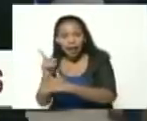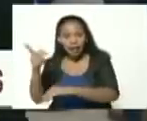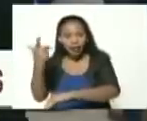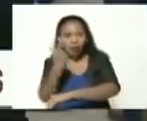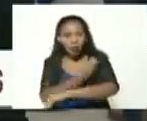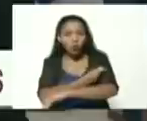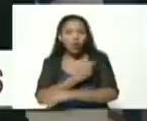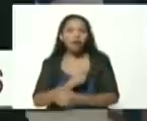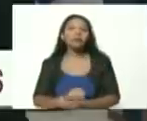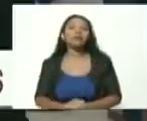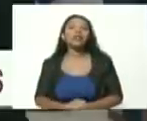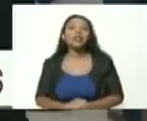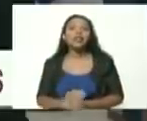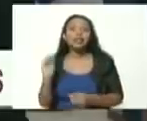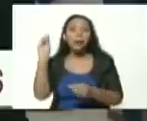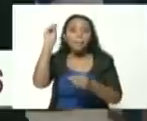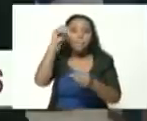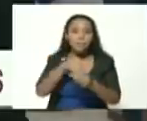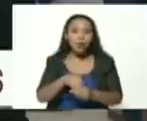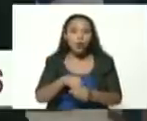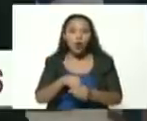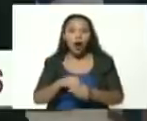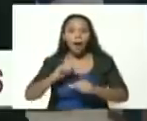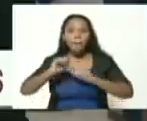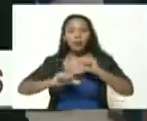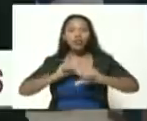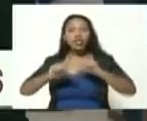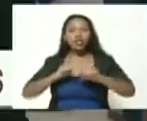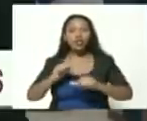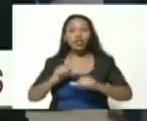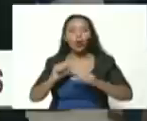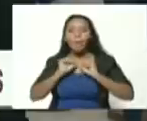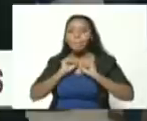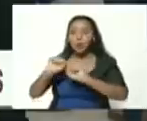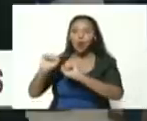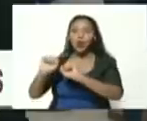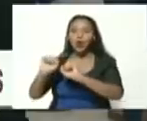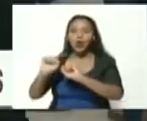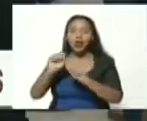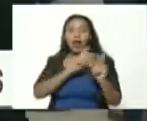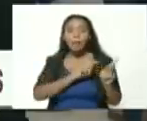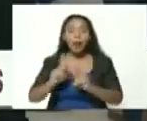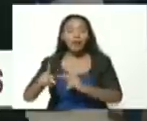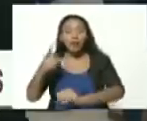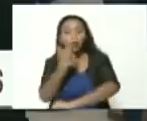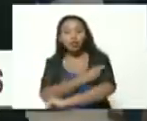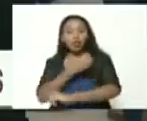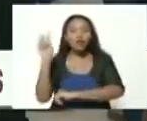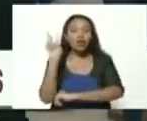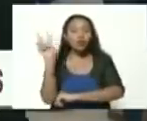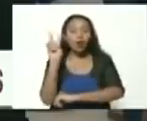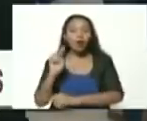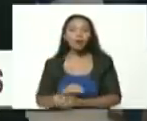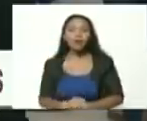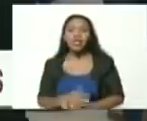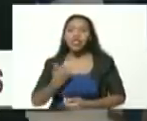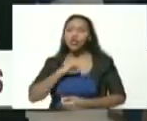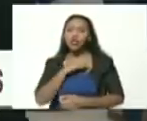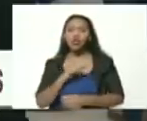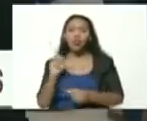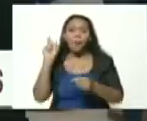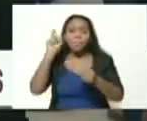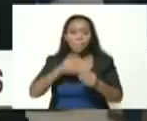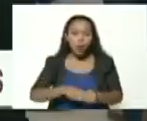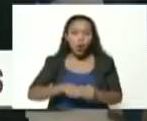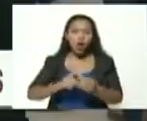vacuna se incorpora al proceso de inmunización y al plan de vacunación de Venezuela. Y hemos suscrito